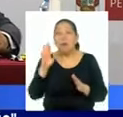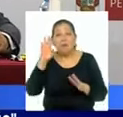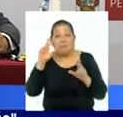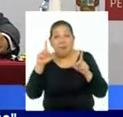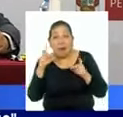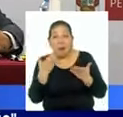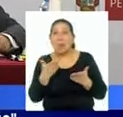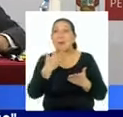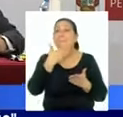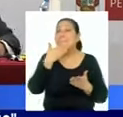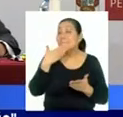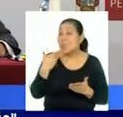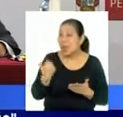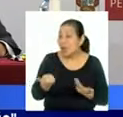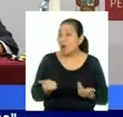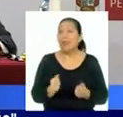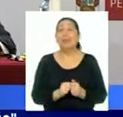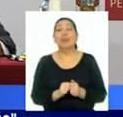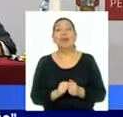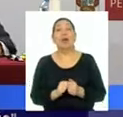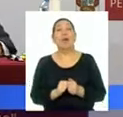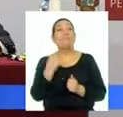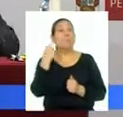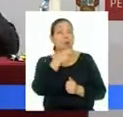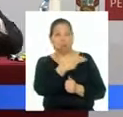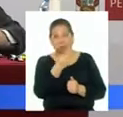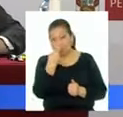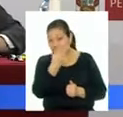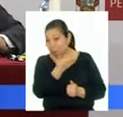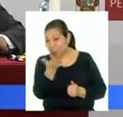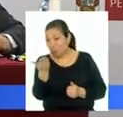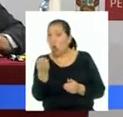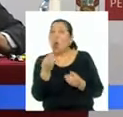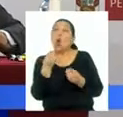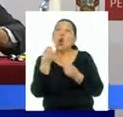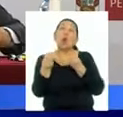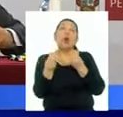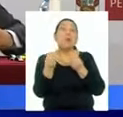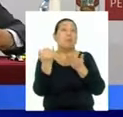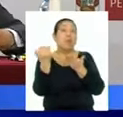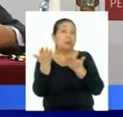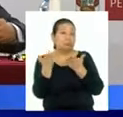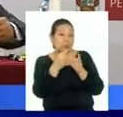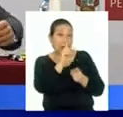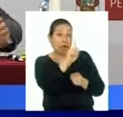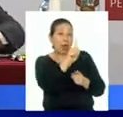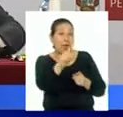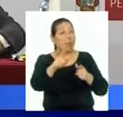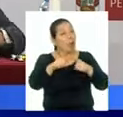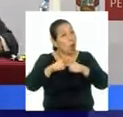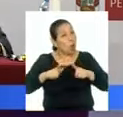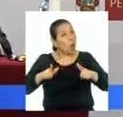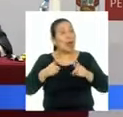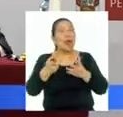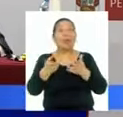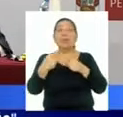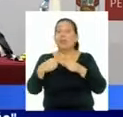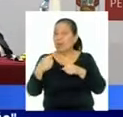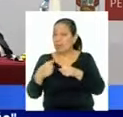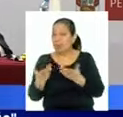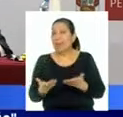comisarías mejorando, ¿no? Para que ustedes vean cómo son los diseños dependiendo de cada localidad, de cada región